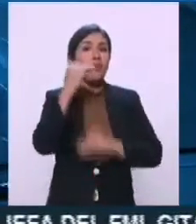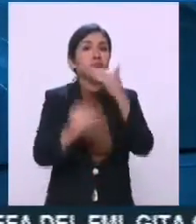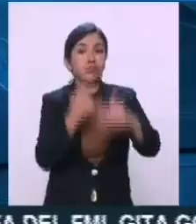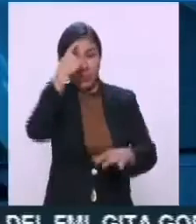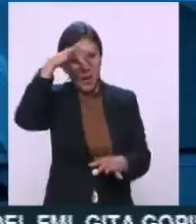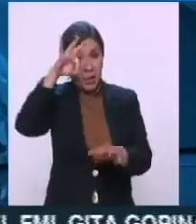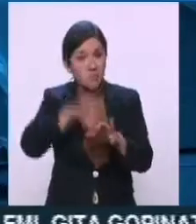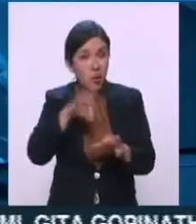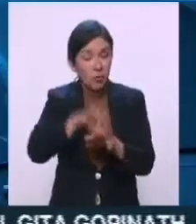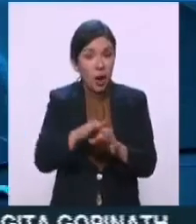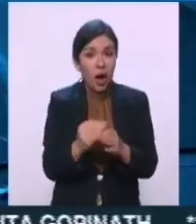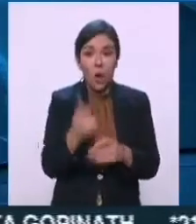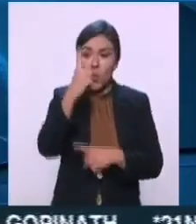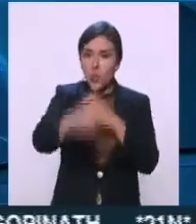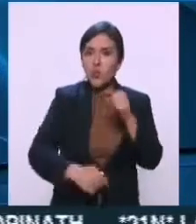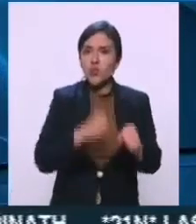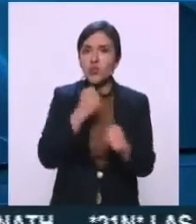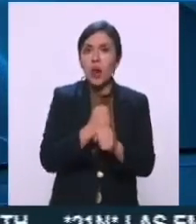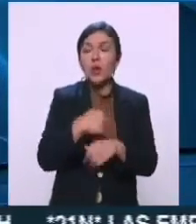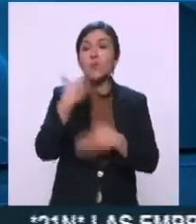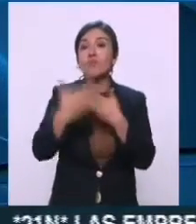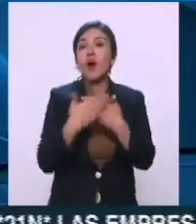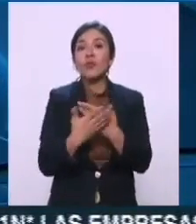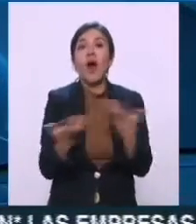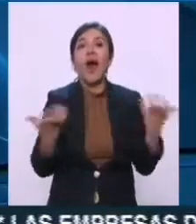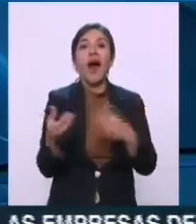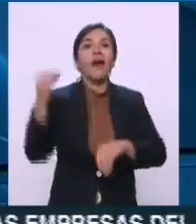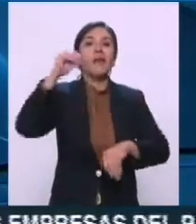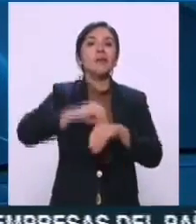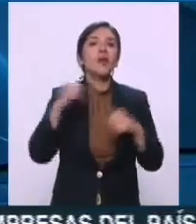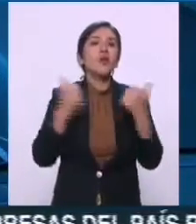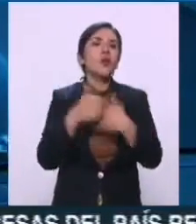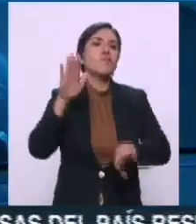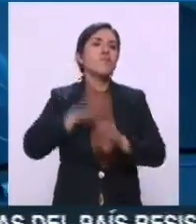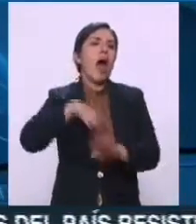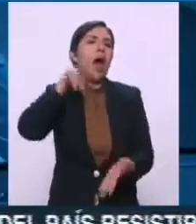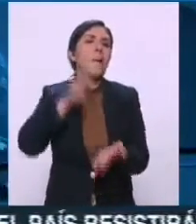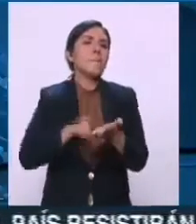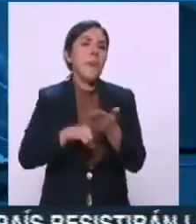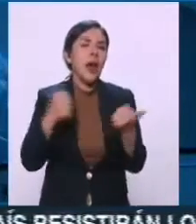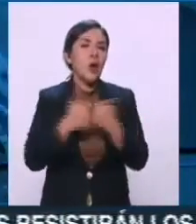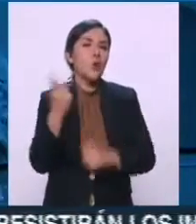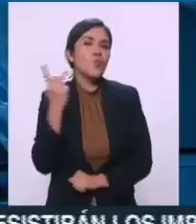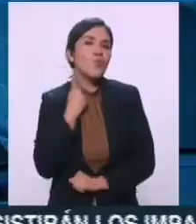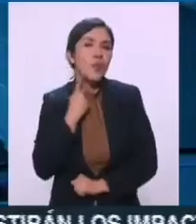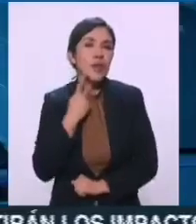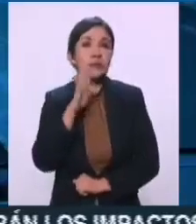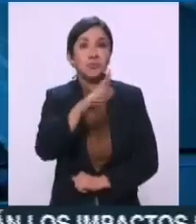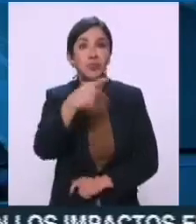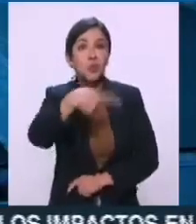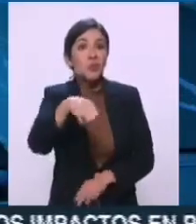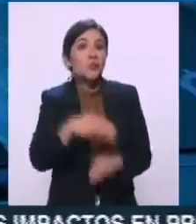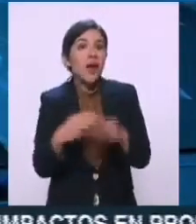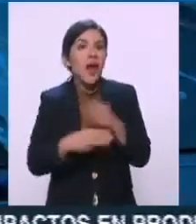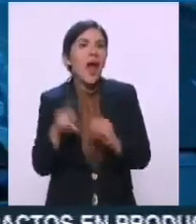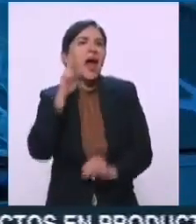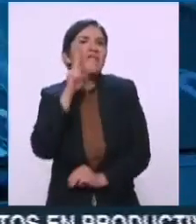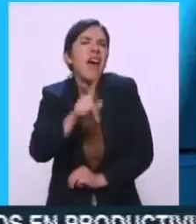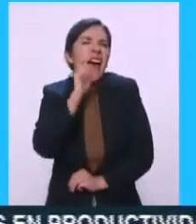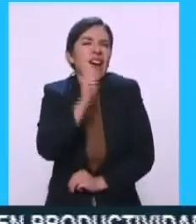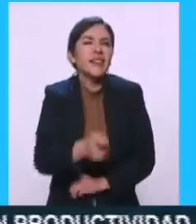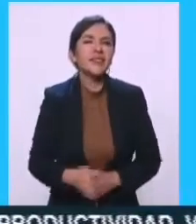¿no? Que en un año se llevará a cabo en este país con un enorme significado político. Vamos a ver tu material, pues, Víctor.